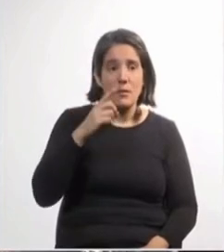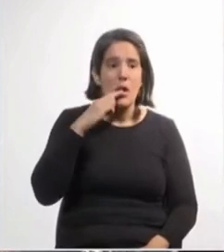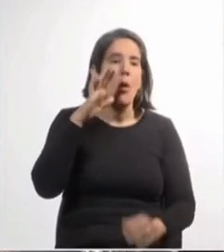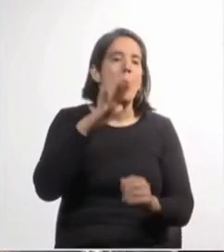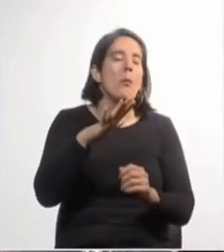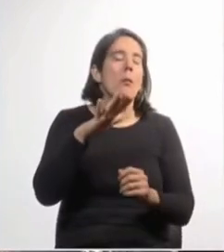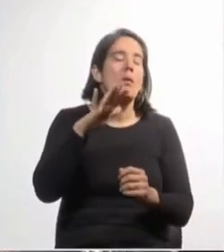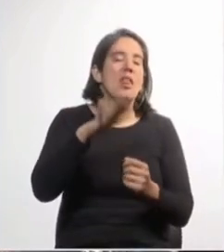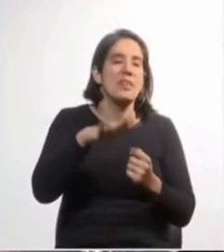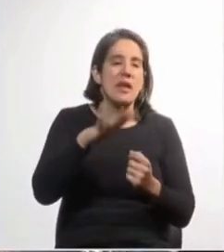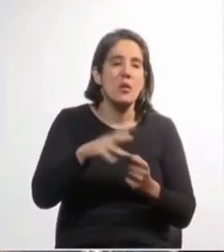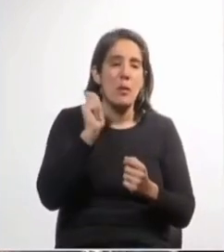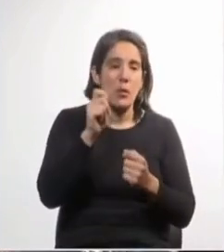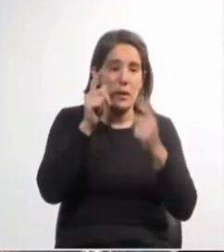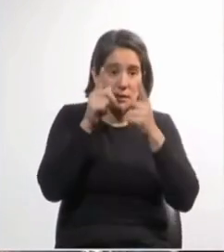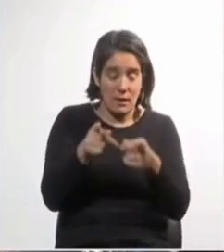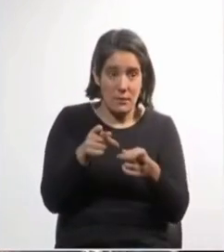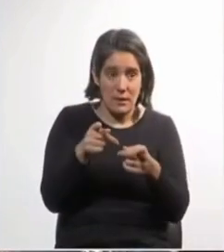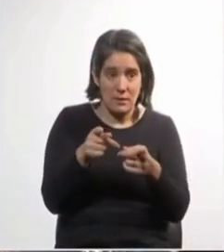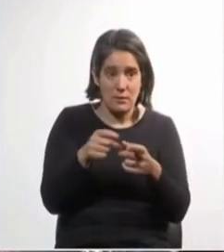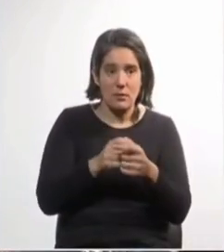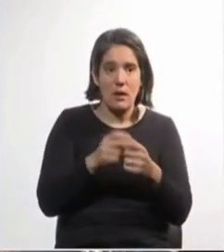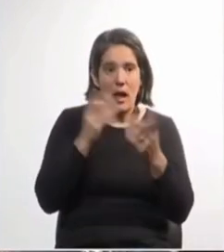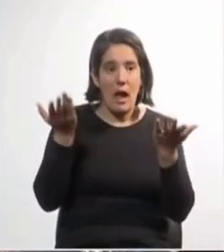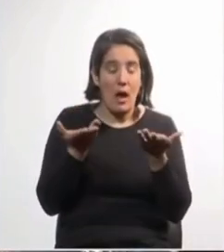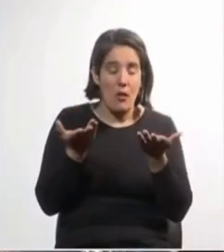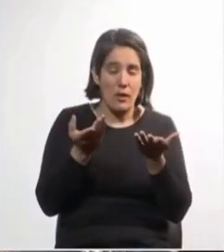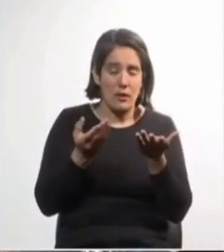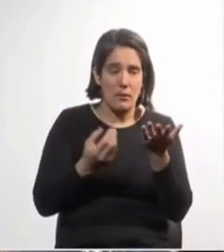bien planteaba el senador Núñez.